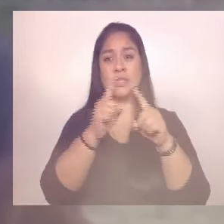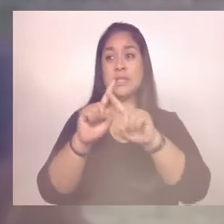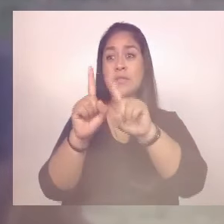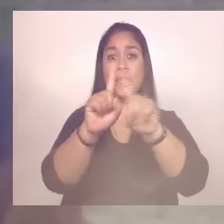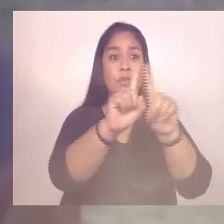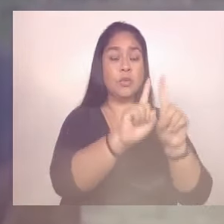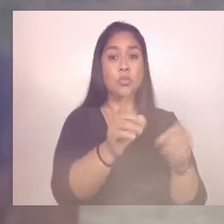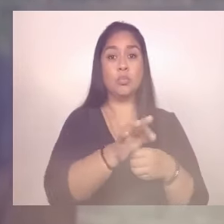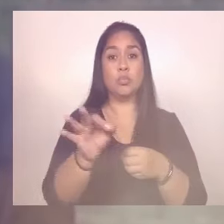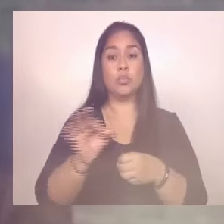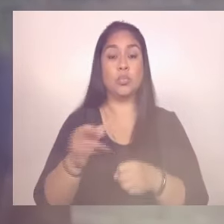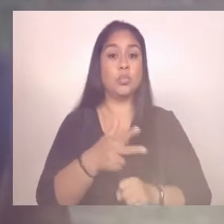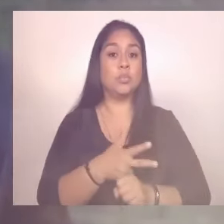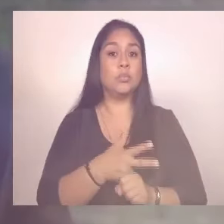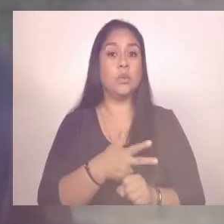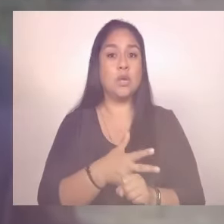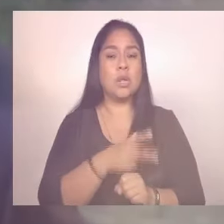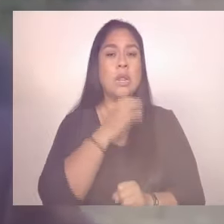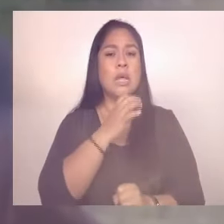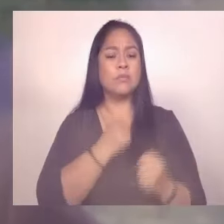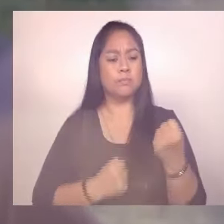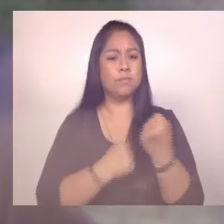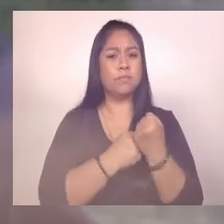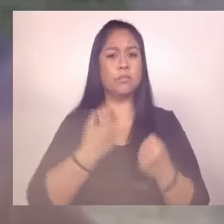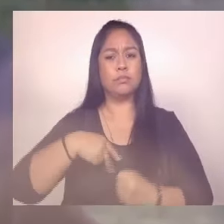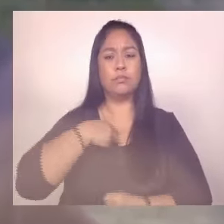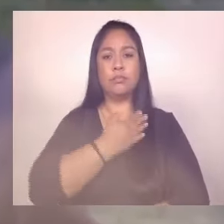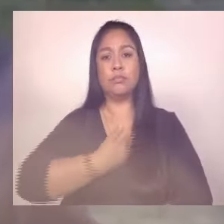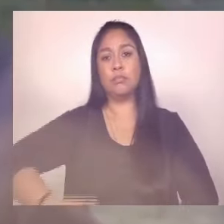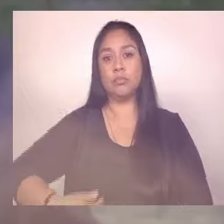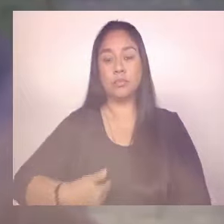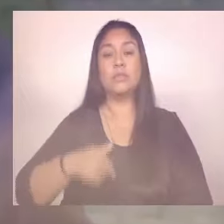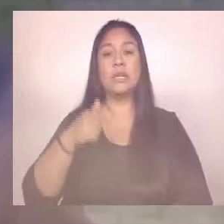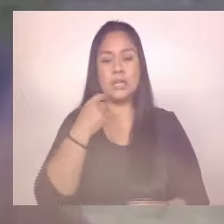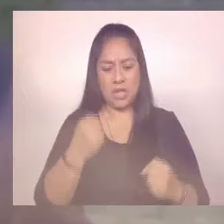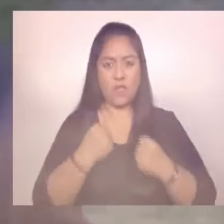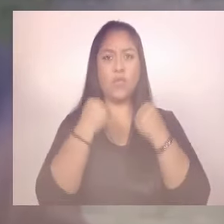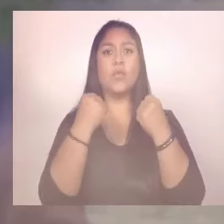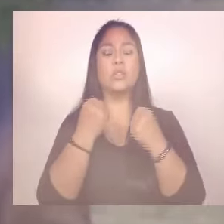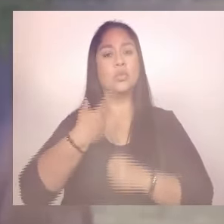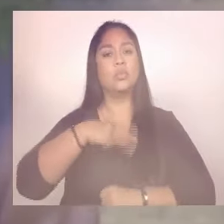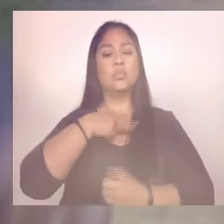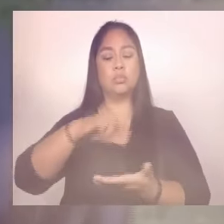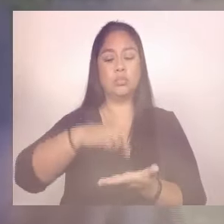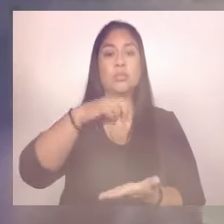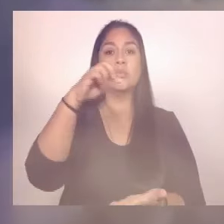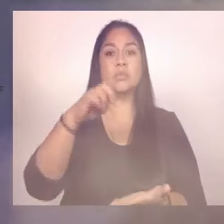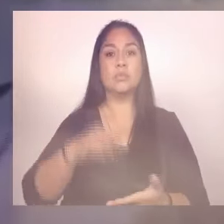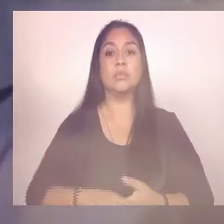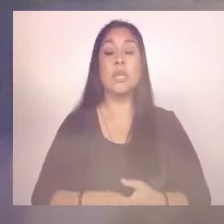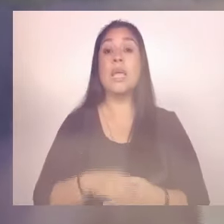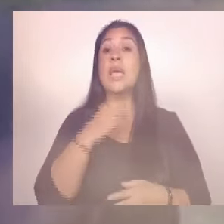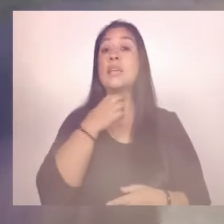los diversos pueblos de Guatemala es el sustento de nuestro gobierno, es la fuerza de nuestro